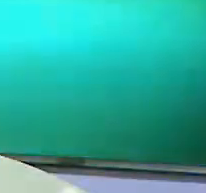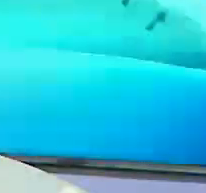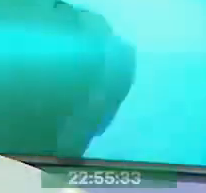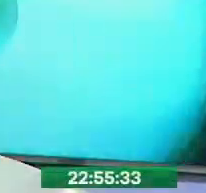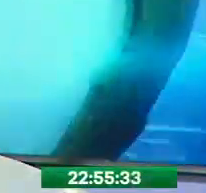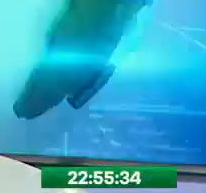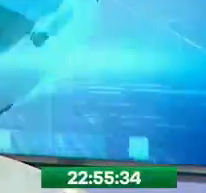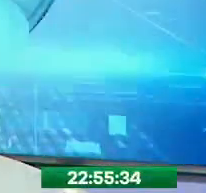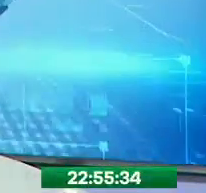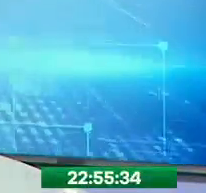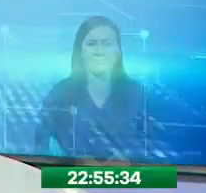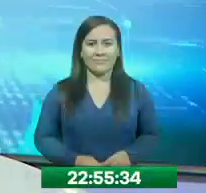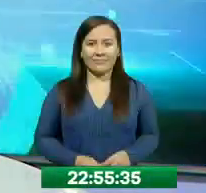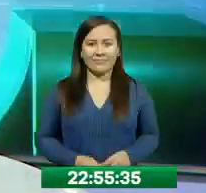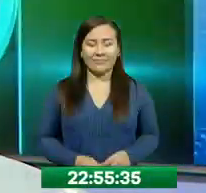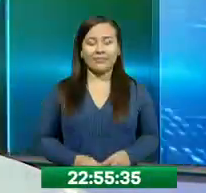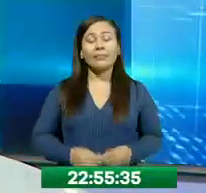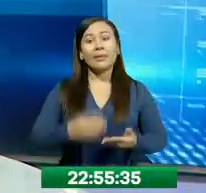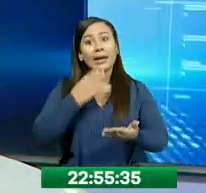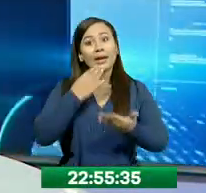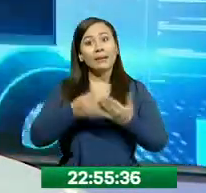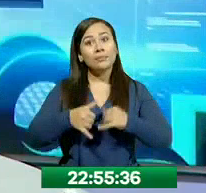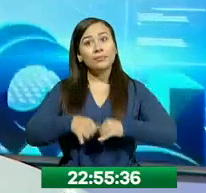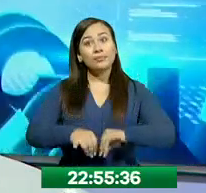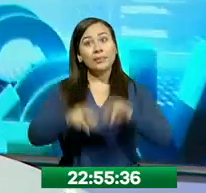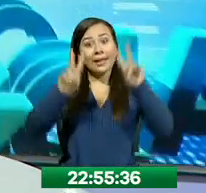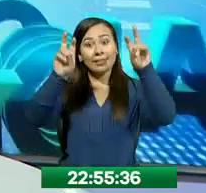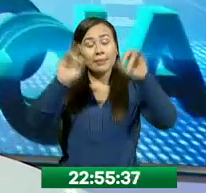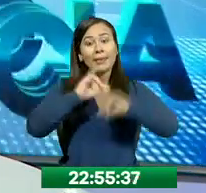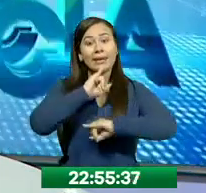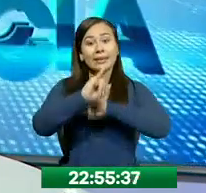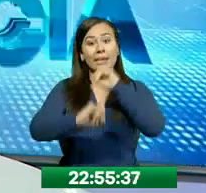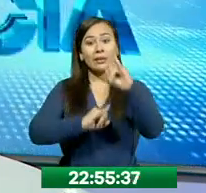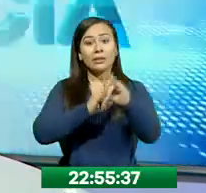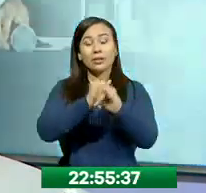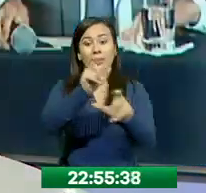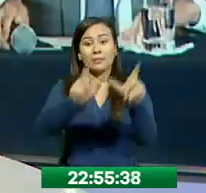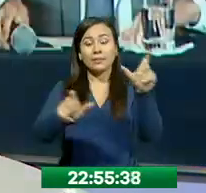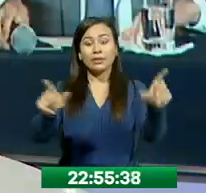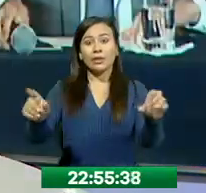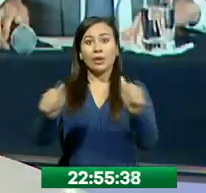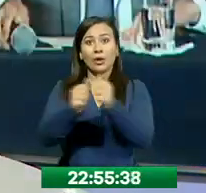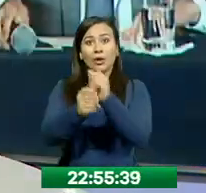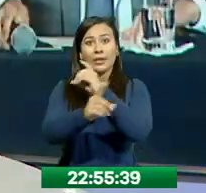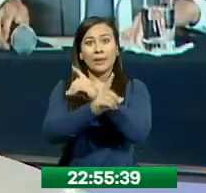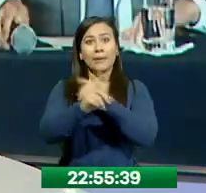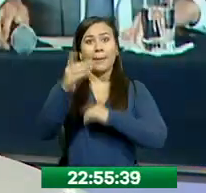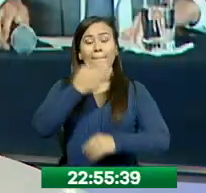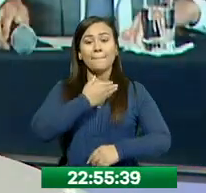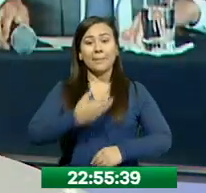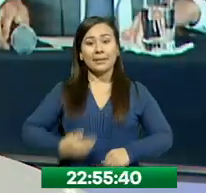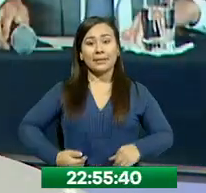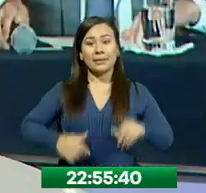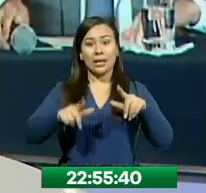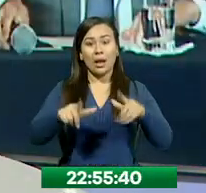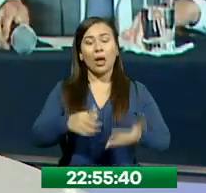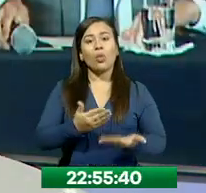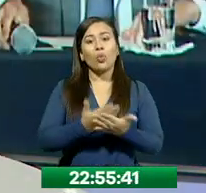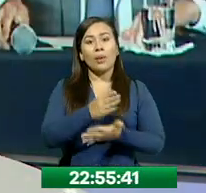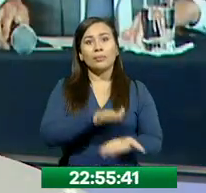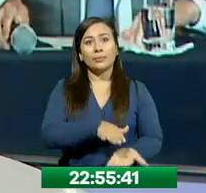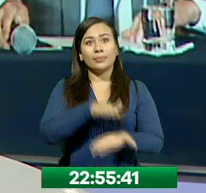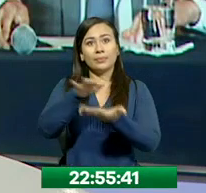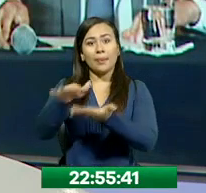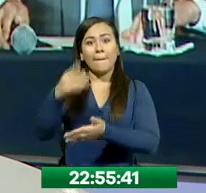Amigos, gracias por preferirnos. En el marco del Día Internacional de las Personas con Discapacidad, el presidente Lenín Moreno presentó el manual para